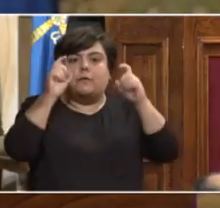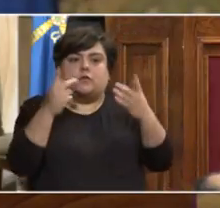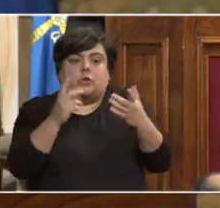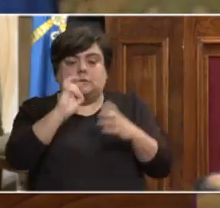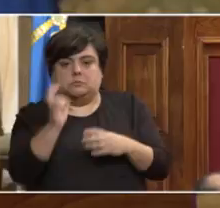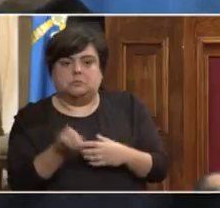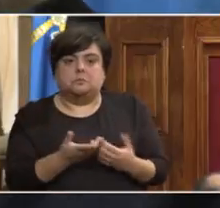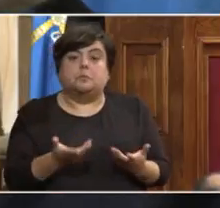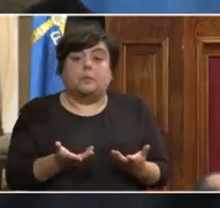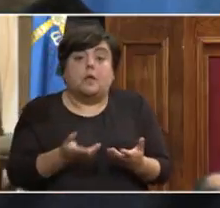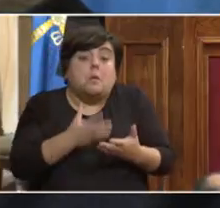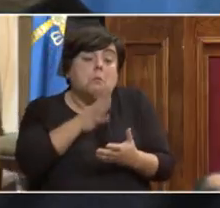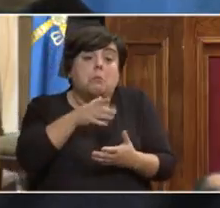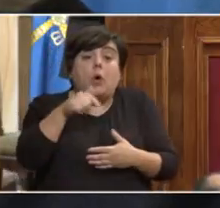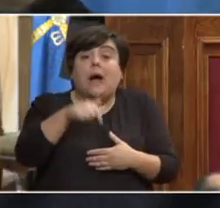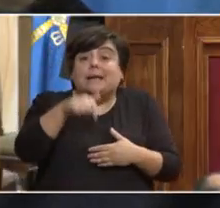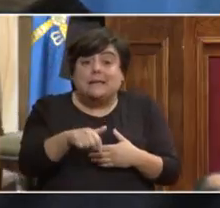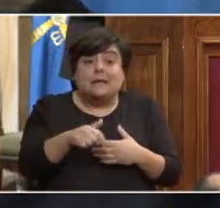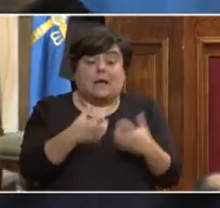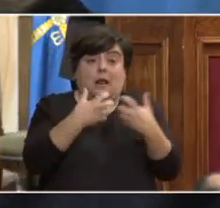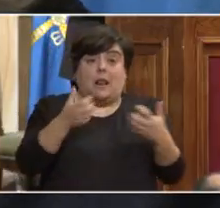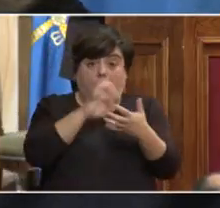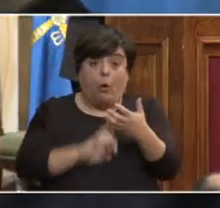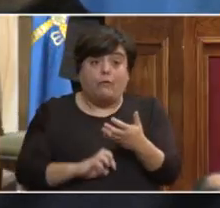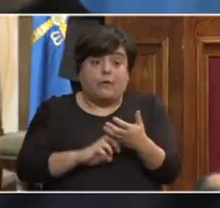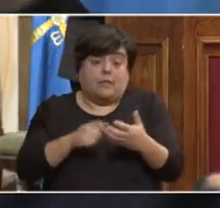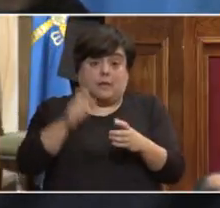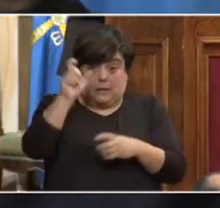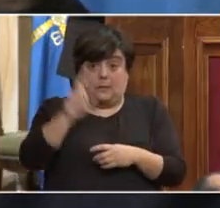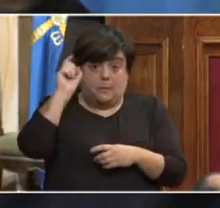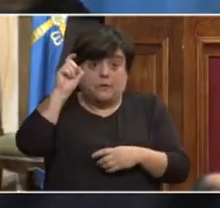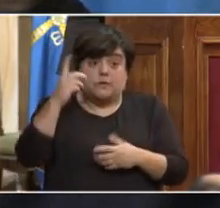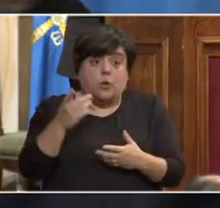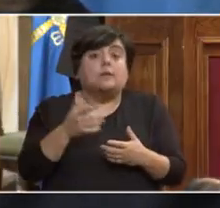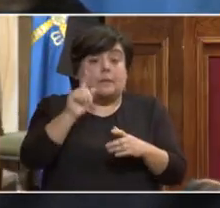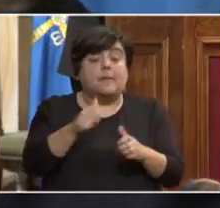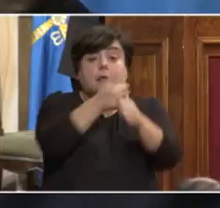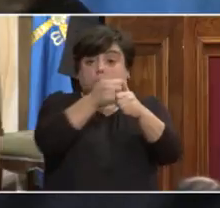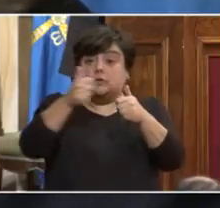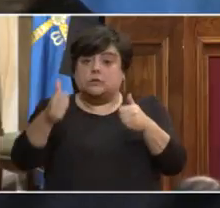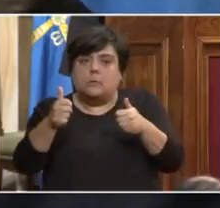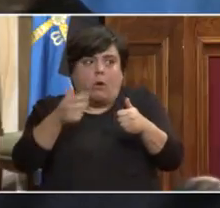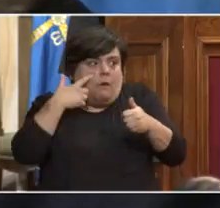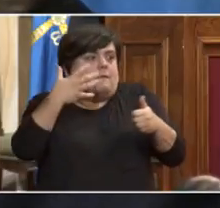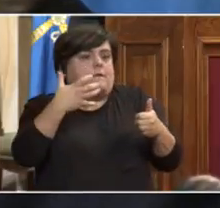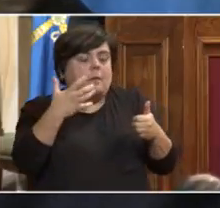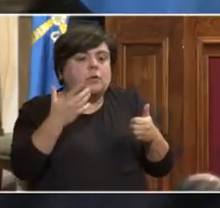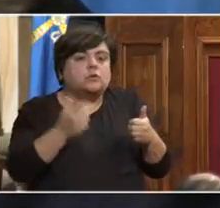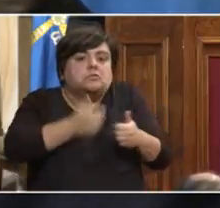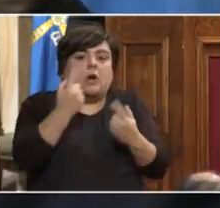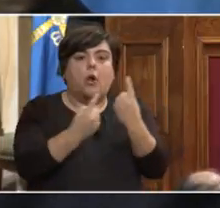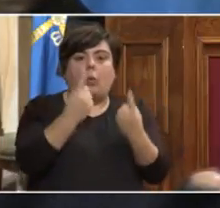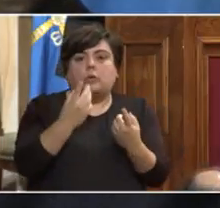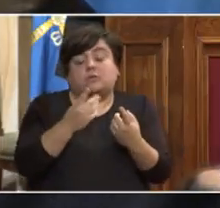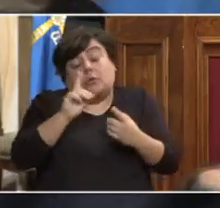Porque tanto en la obra de Johann Sebastian Mastropiero como en la de sus acólitos, algunos de ellos ciertamente famosos, aunque sabemos que la mayoría son